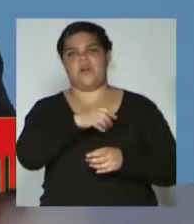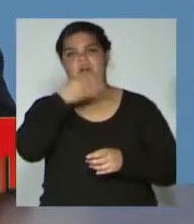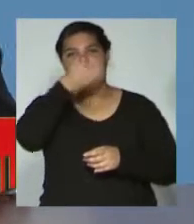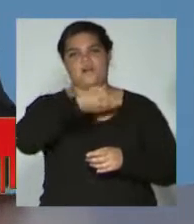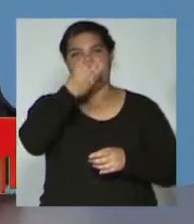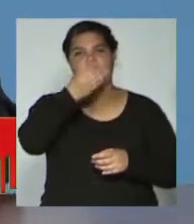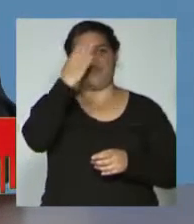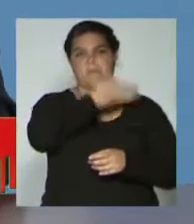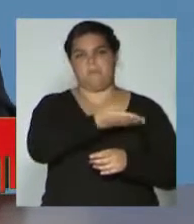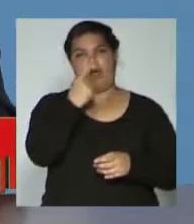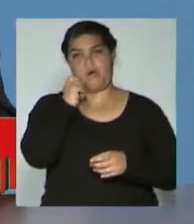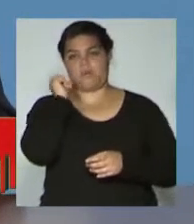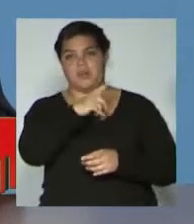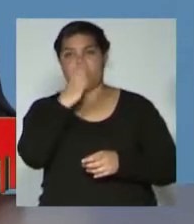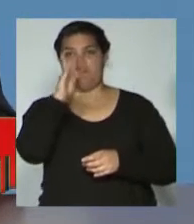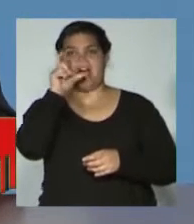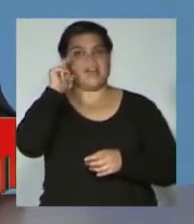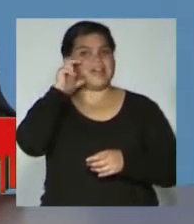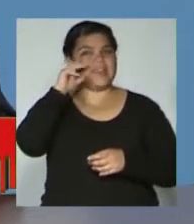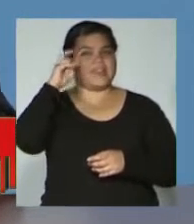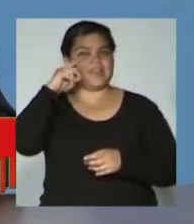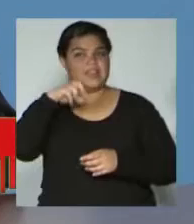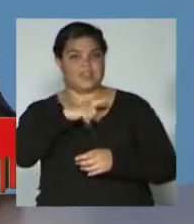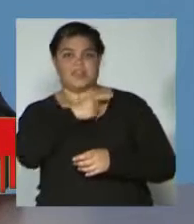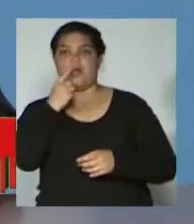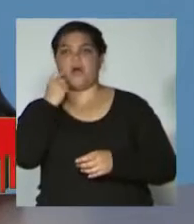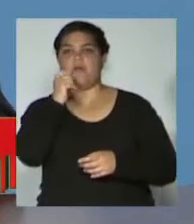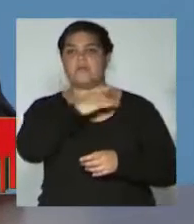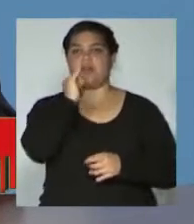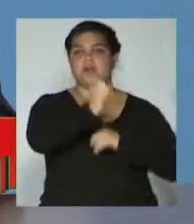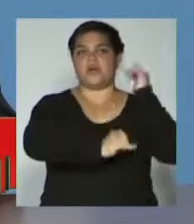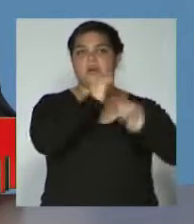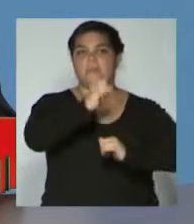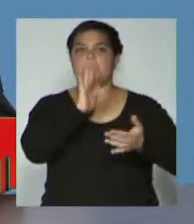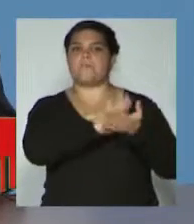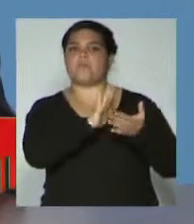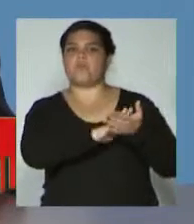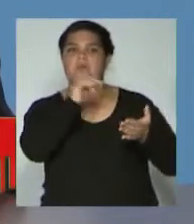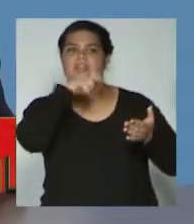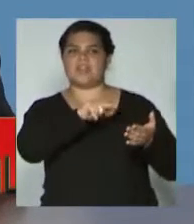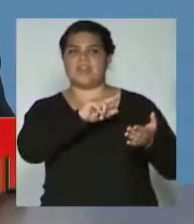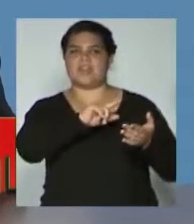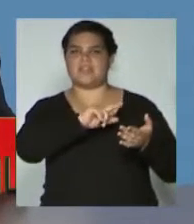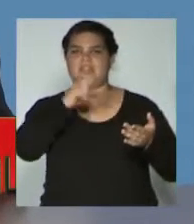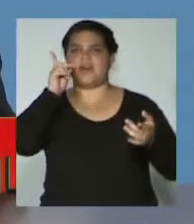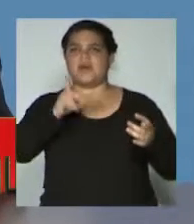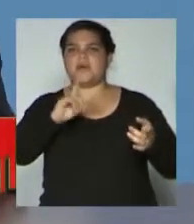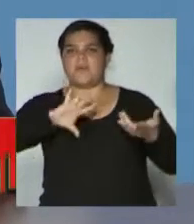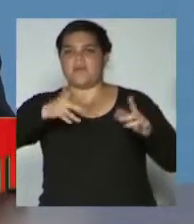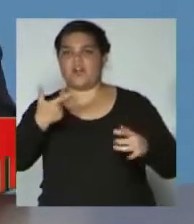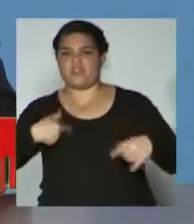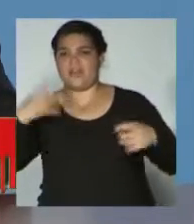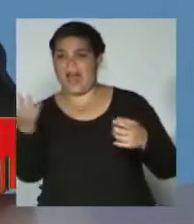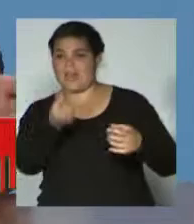doctor Baglini, que decía que las propuestas de los candidatos en campaña son inversamente proporcionales a sus posibilidades de